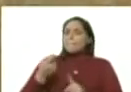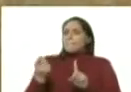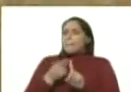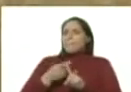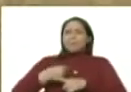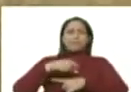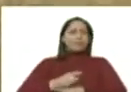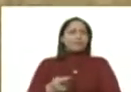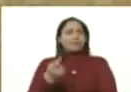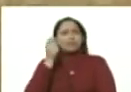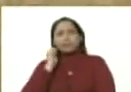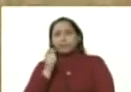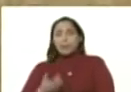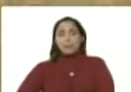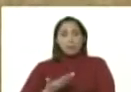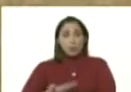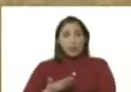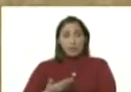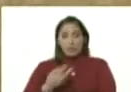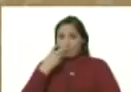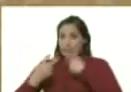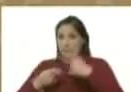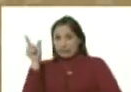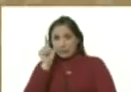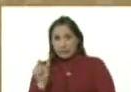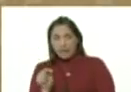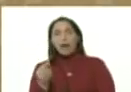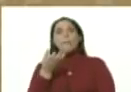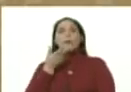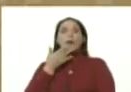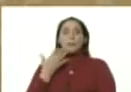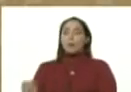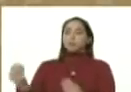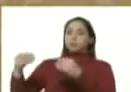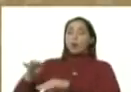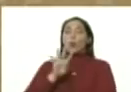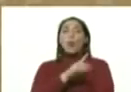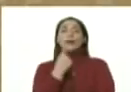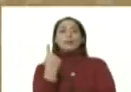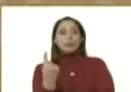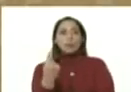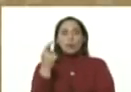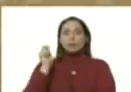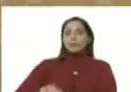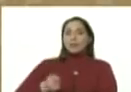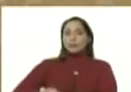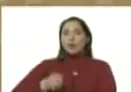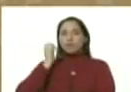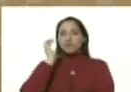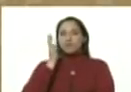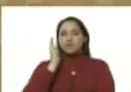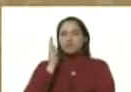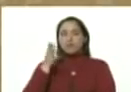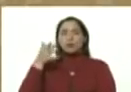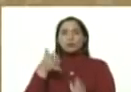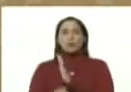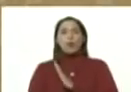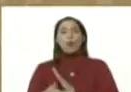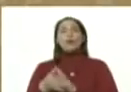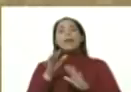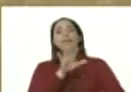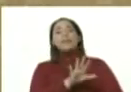tarea central de la visita a Italia fue intervenir en la 41 sesión, 41ª